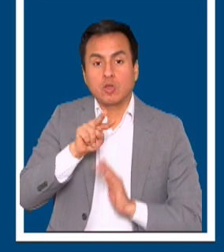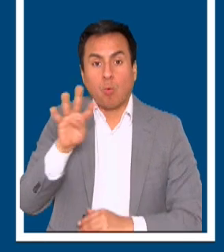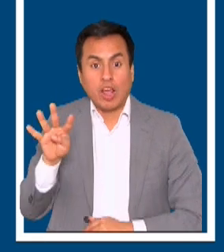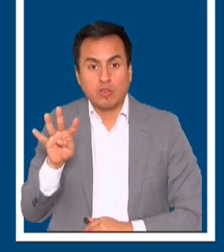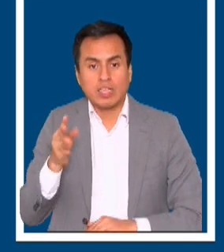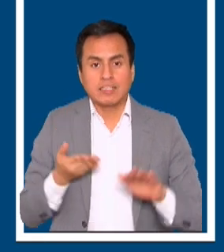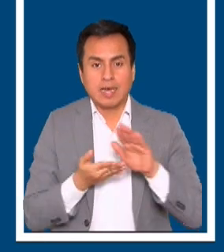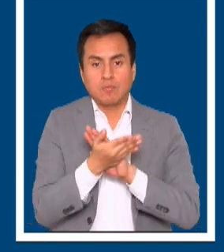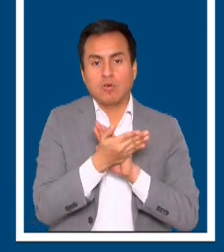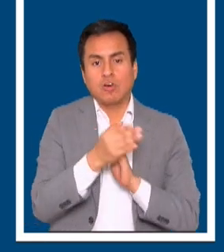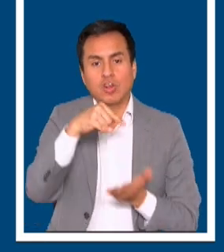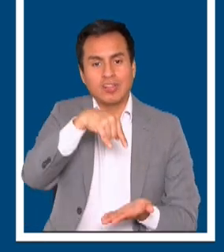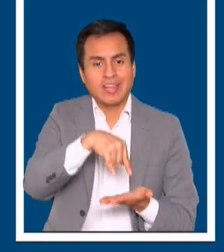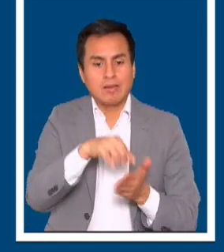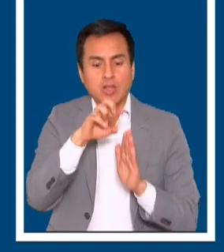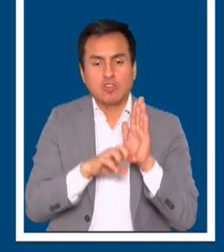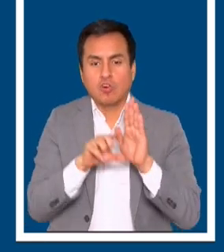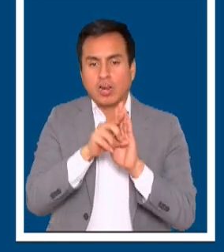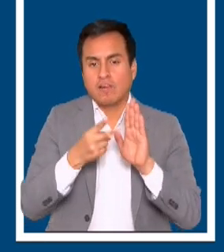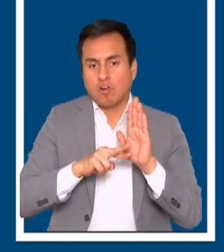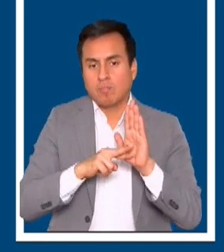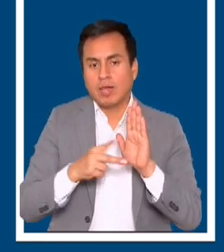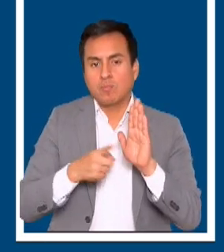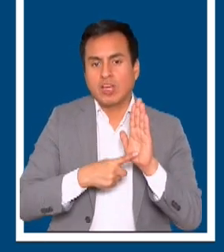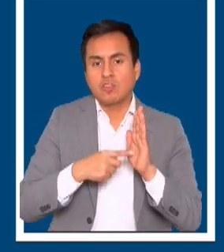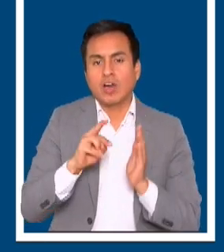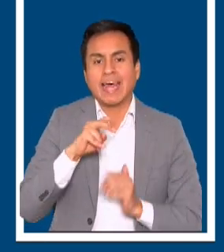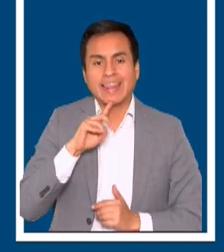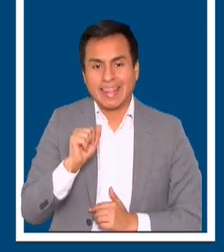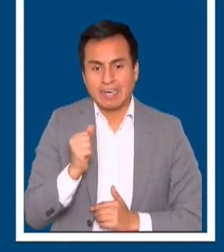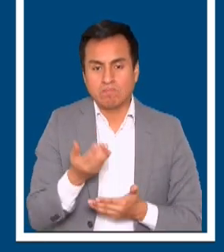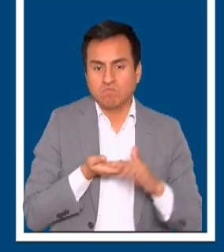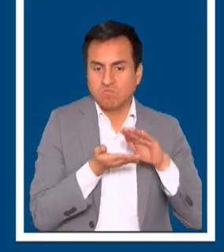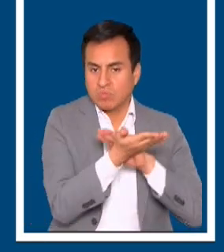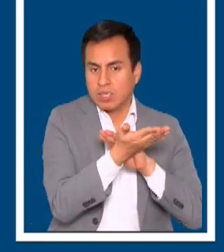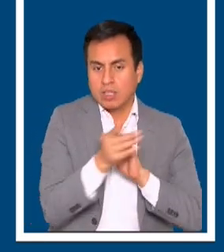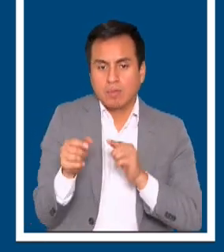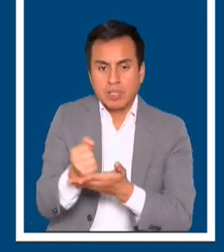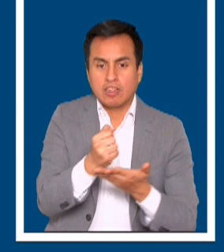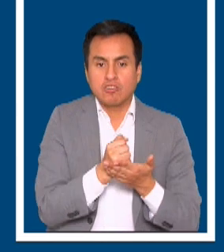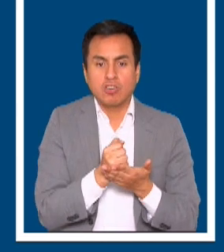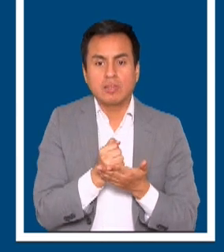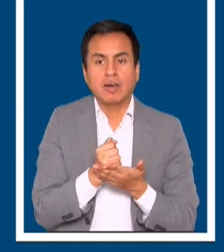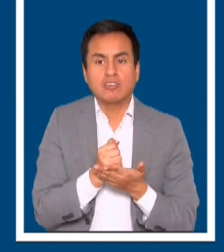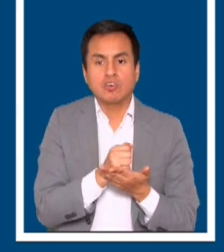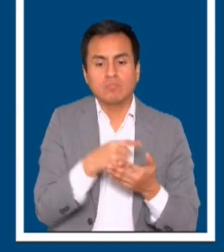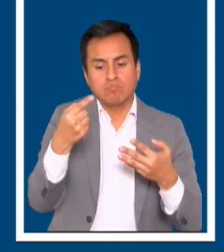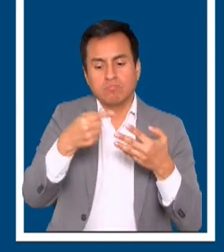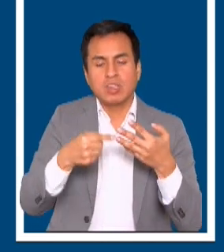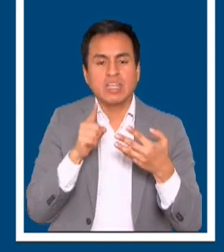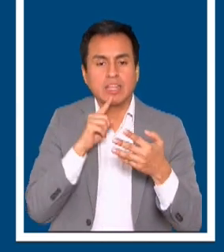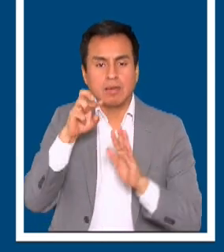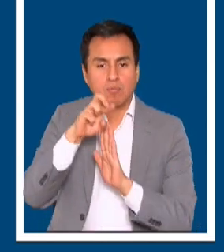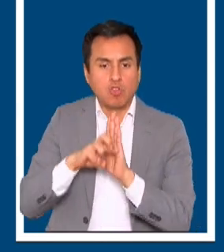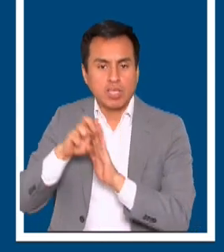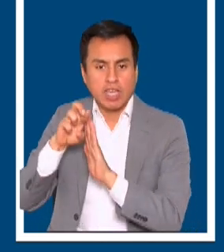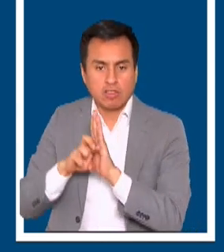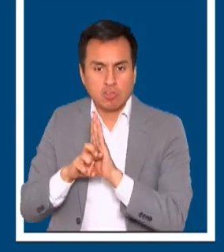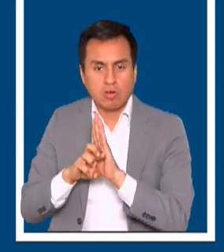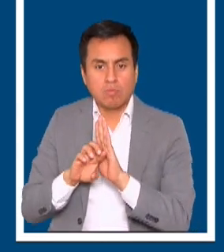ingresar al congreso nacional los proyectos de reforma impuesto a la renta y la tramitación y despacho del Red de lo que quede los proyectos